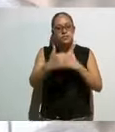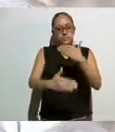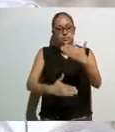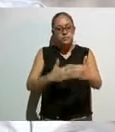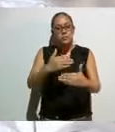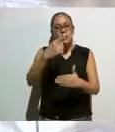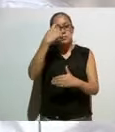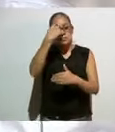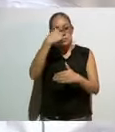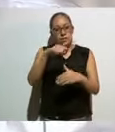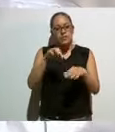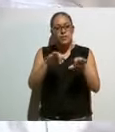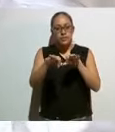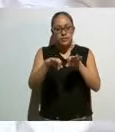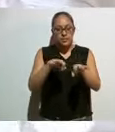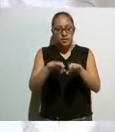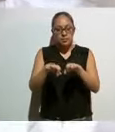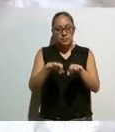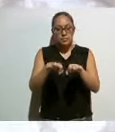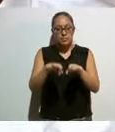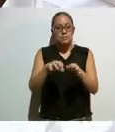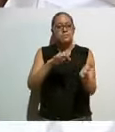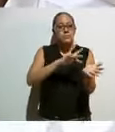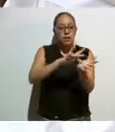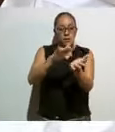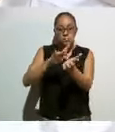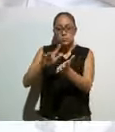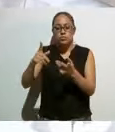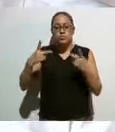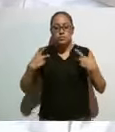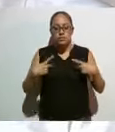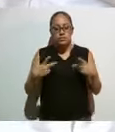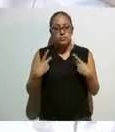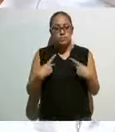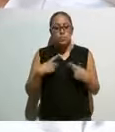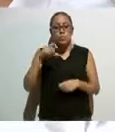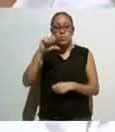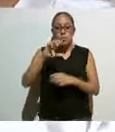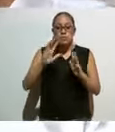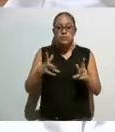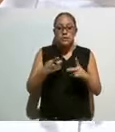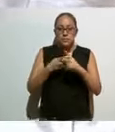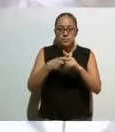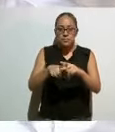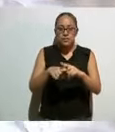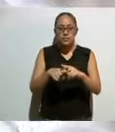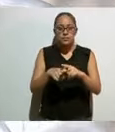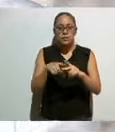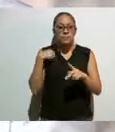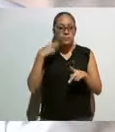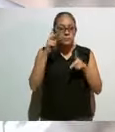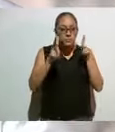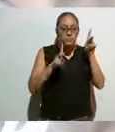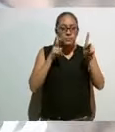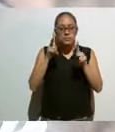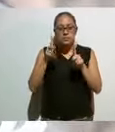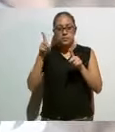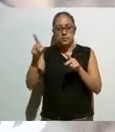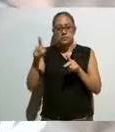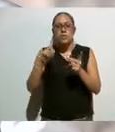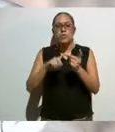trabajando en beneficio del pueblo. Hoy comenzamos esta gira por Morelos en